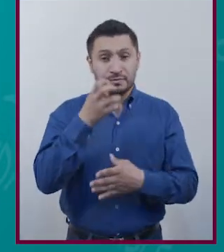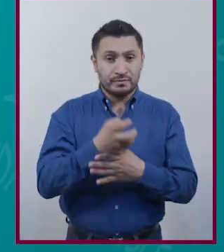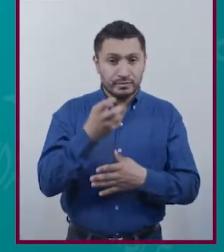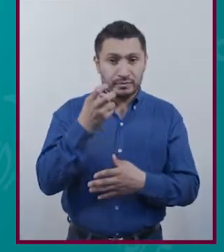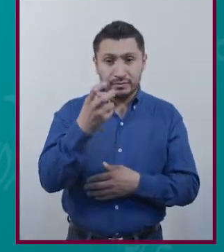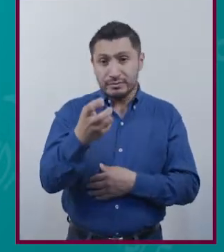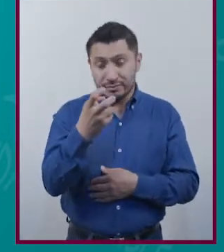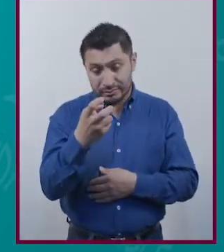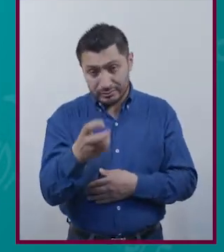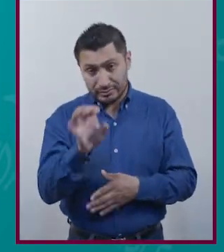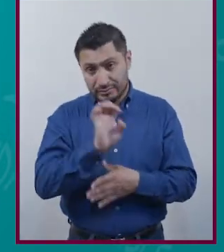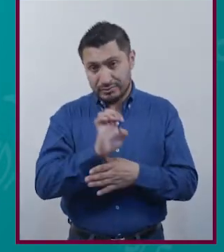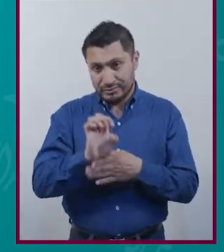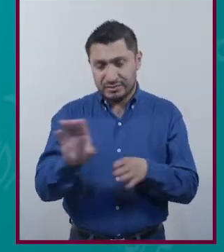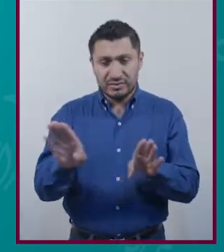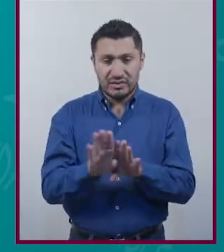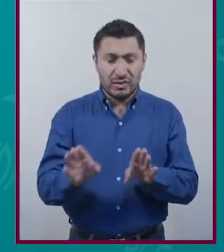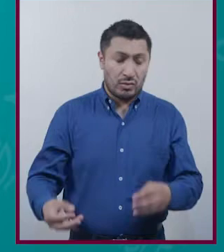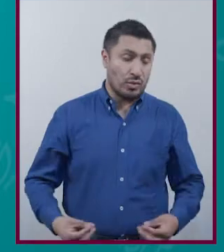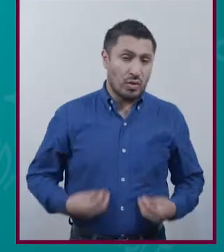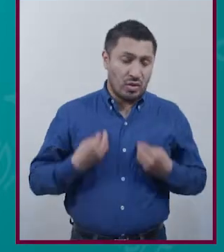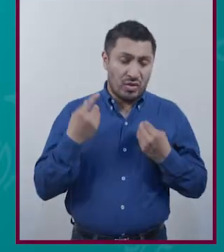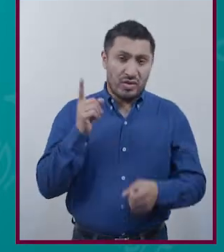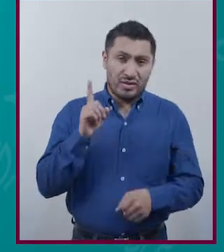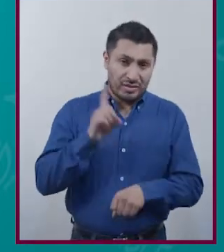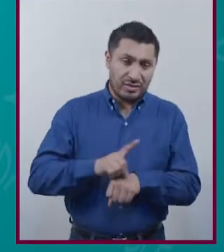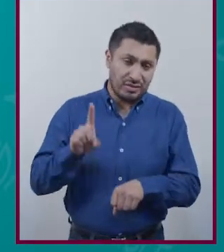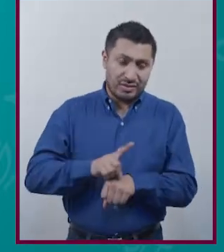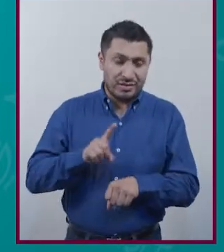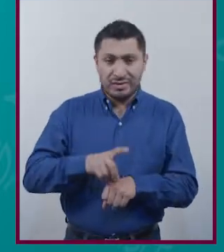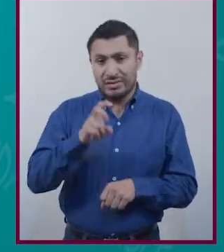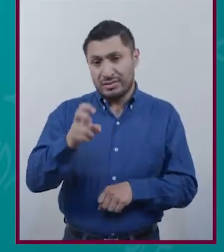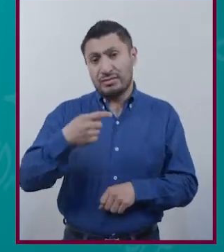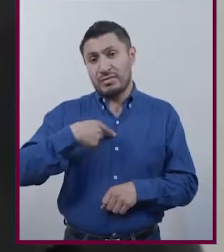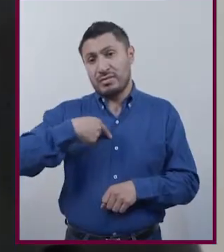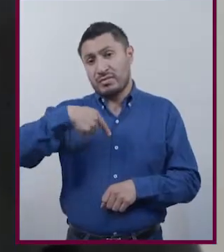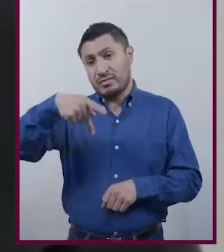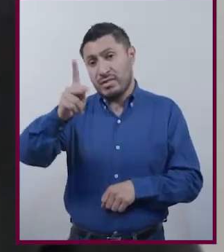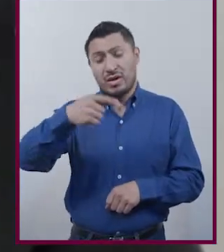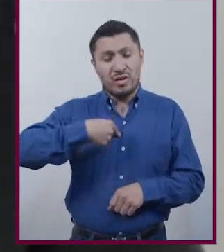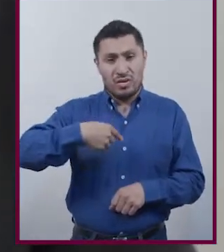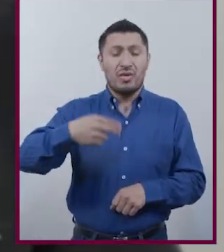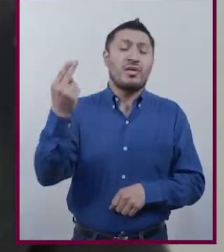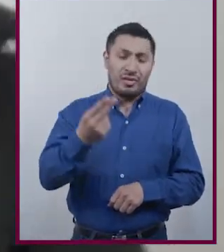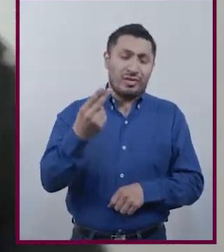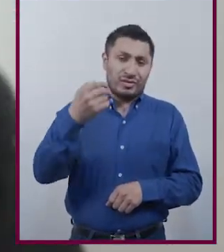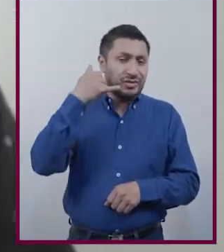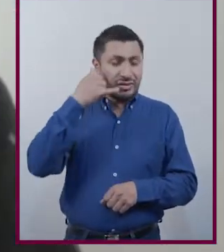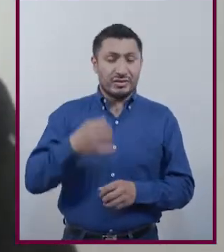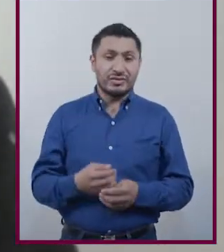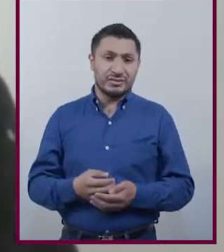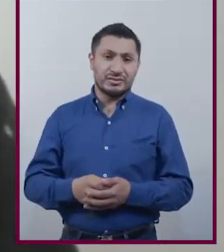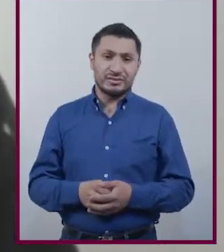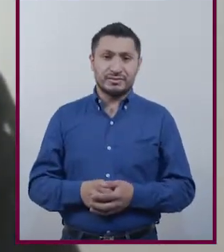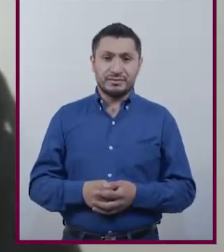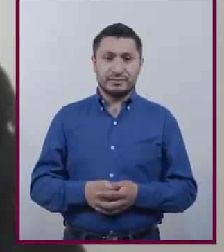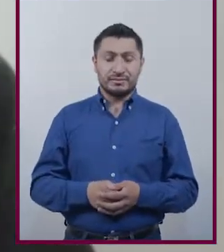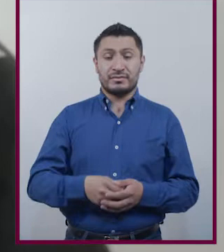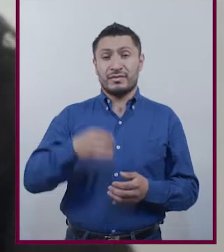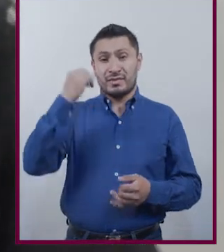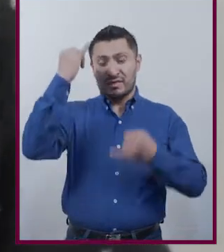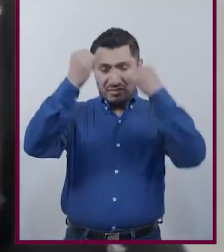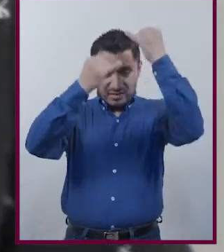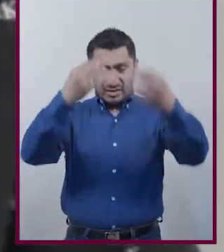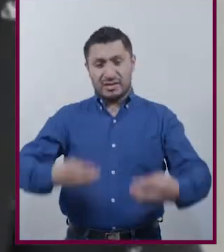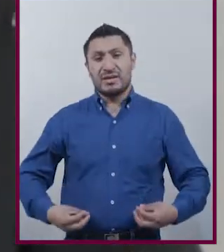ya nuestra vida el teléfono. Yo creo que yo no me vería ahorita imagino una vida sin teléfono y pues me es